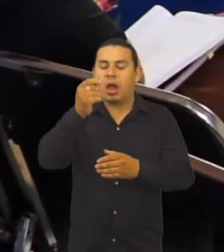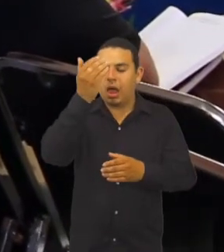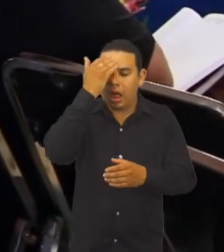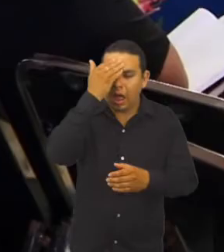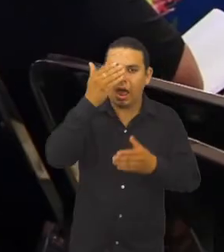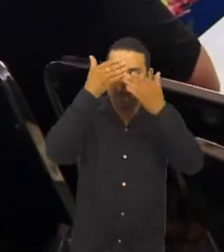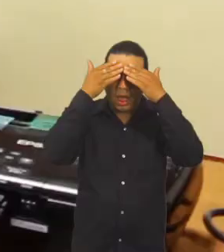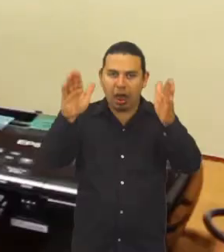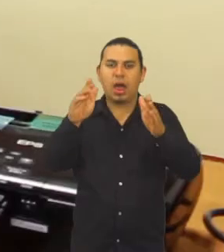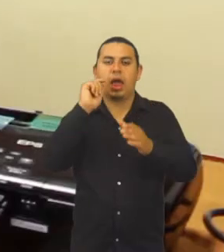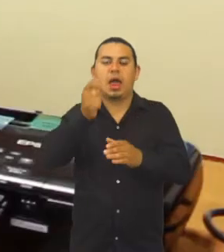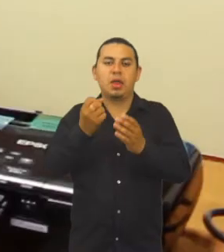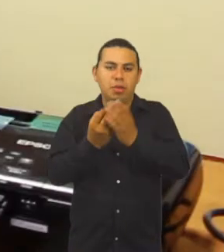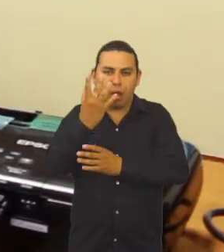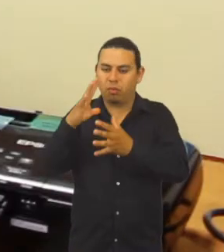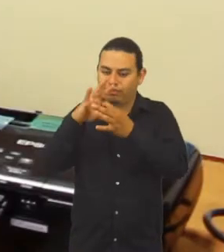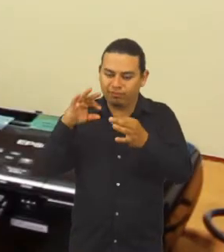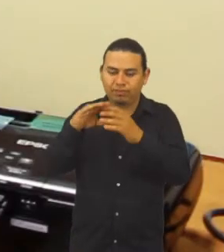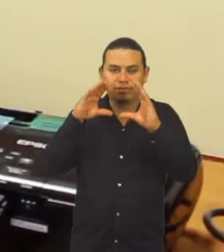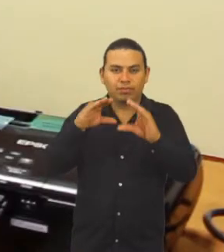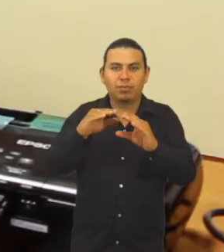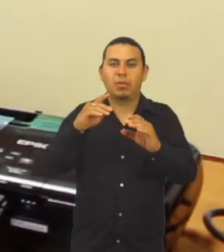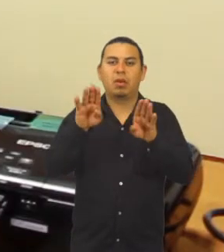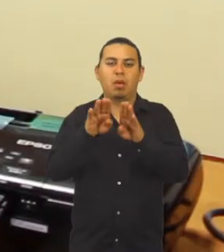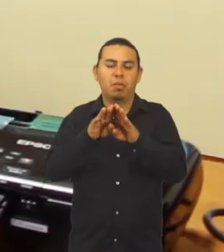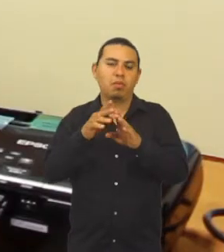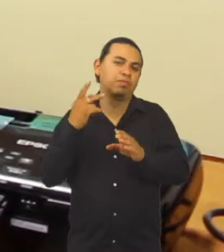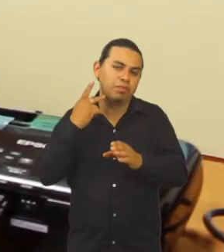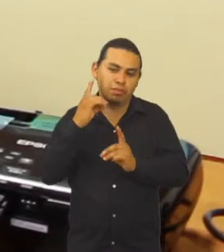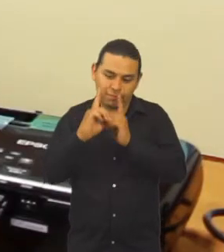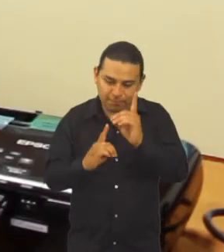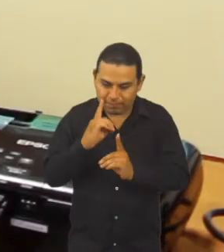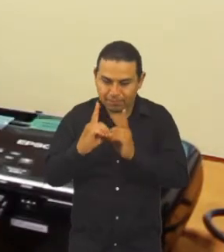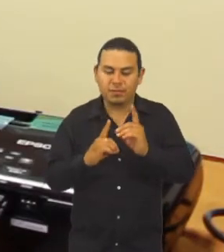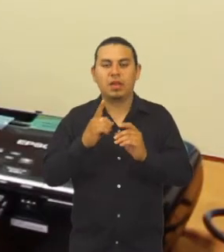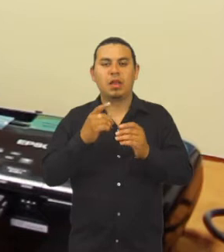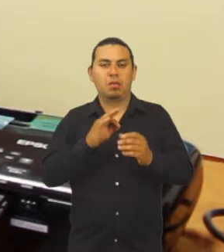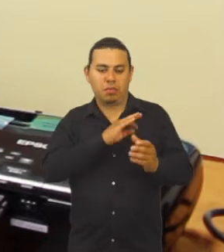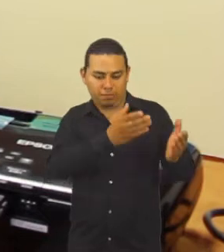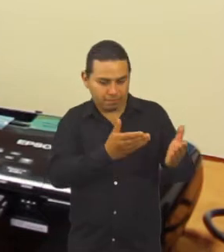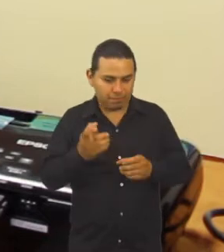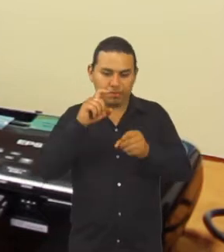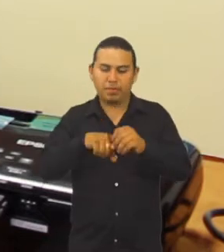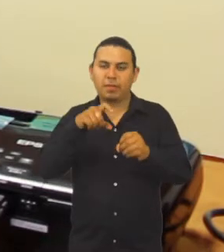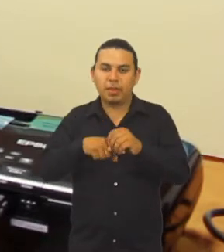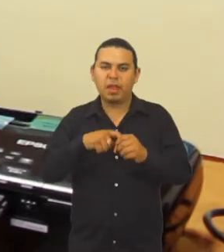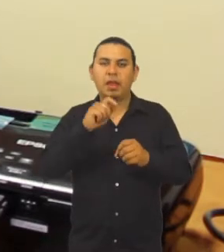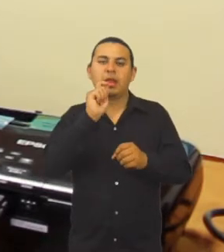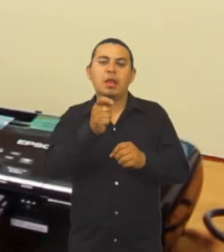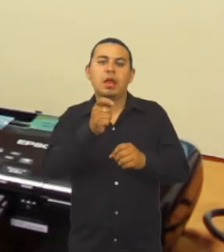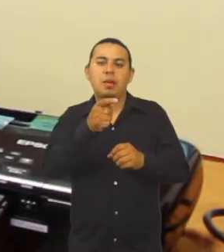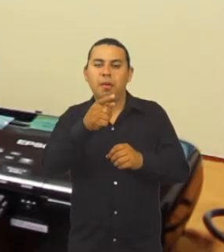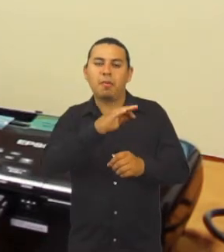deporte puedan tener la oportunidad de manifestarse en relación a esta disposición que se